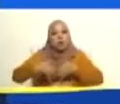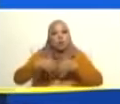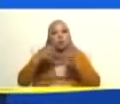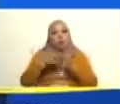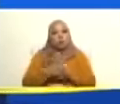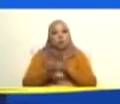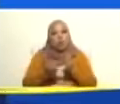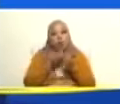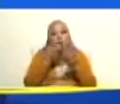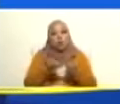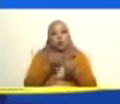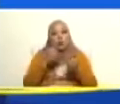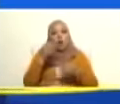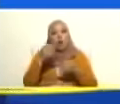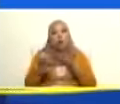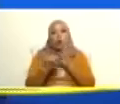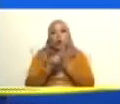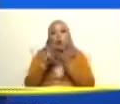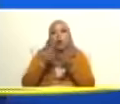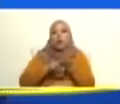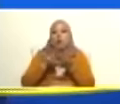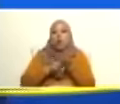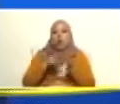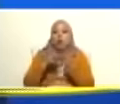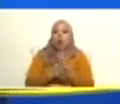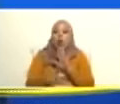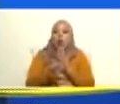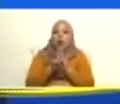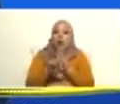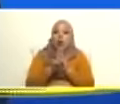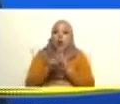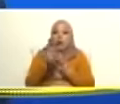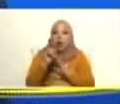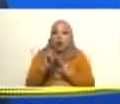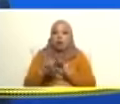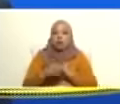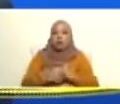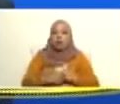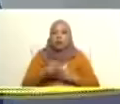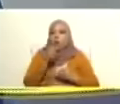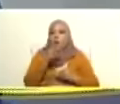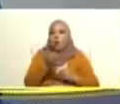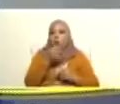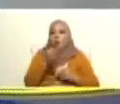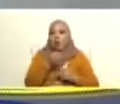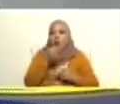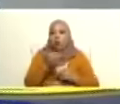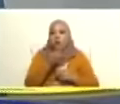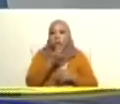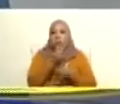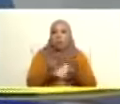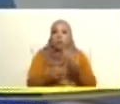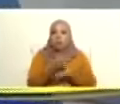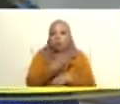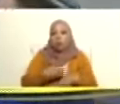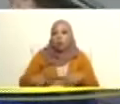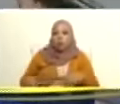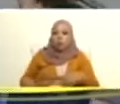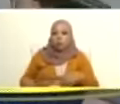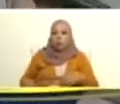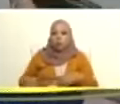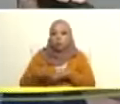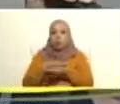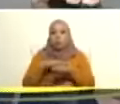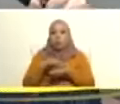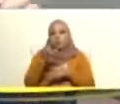Consejo de Armonización Tributaria contenido en la ley. Buenas tardes, presidente, vicepresidenta, ministro, a mi